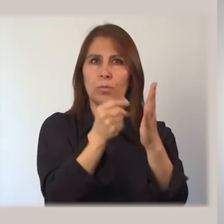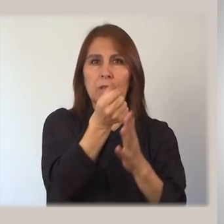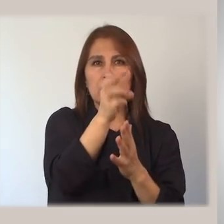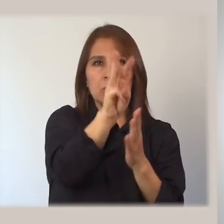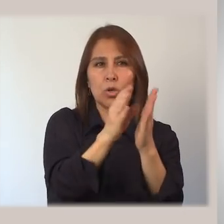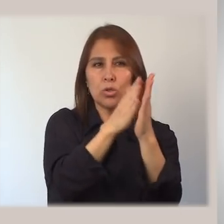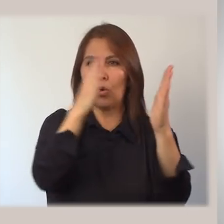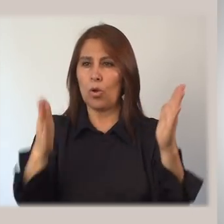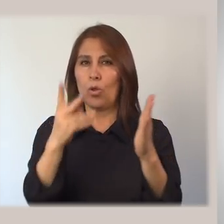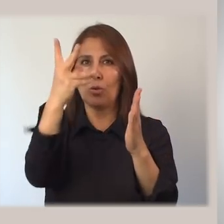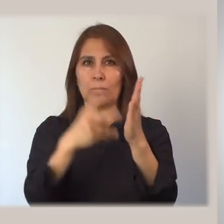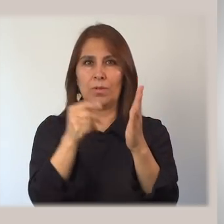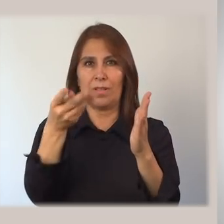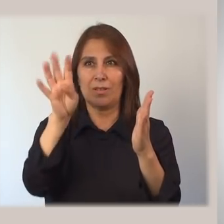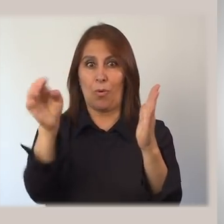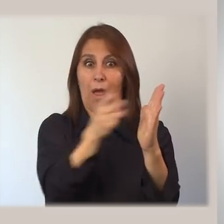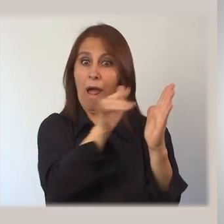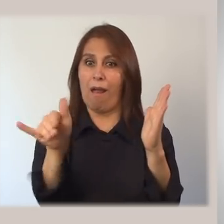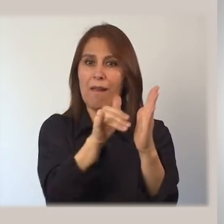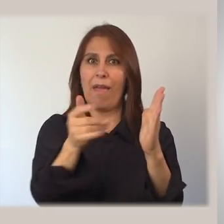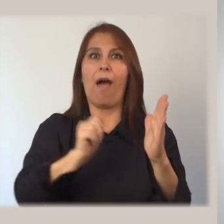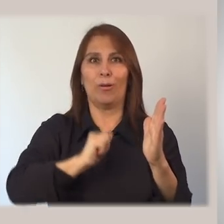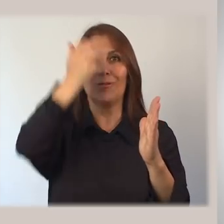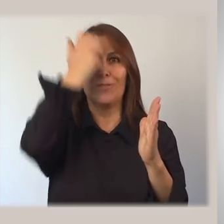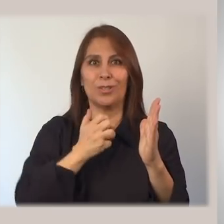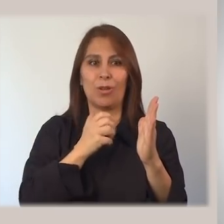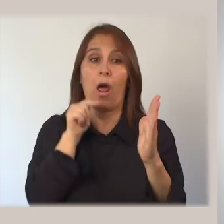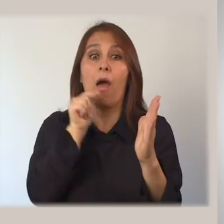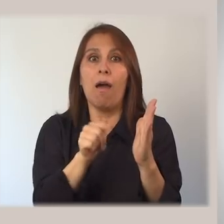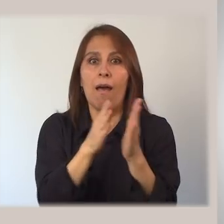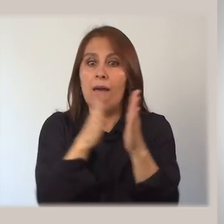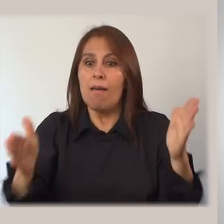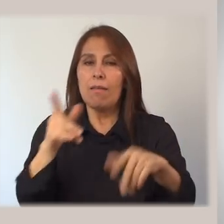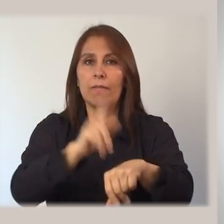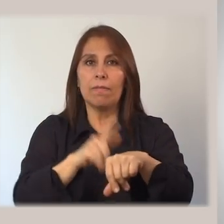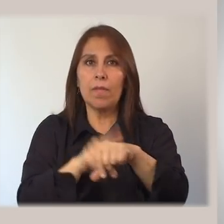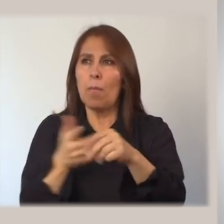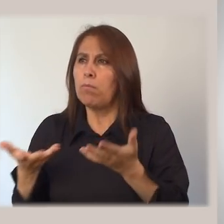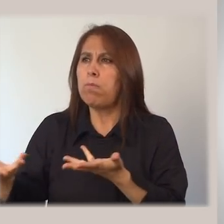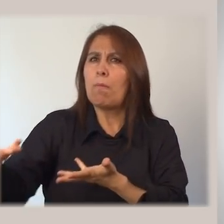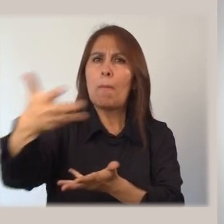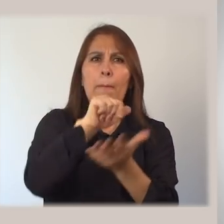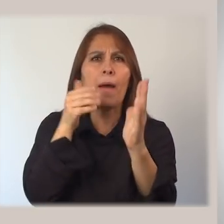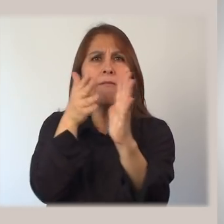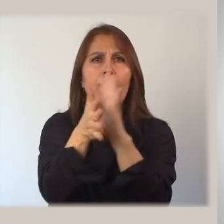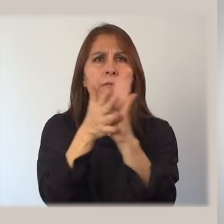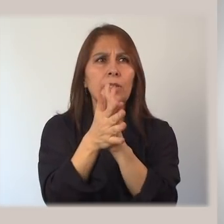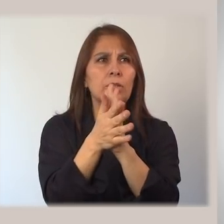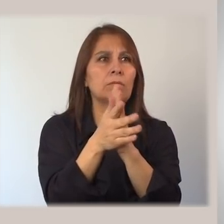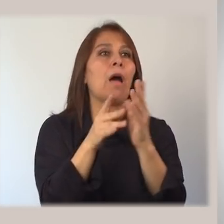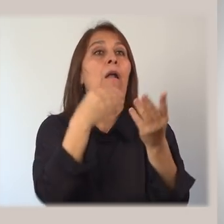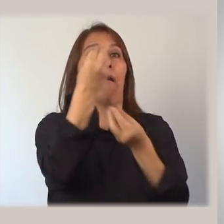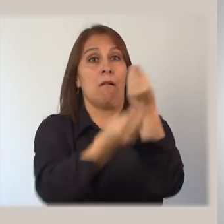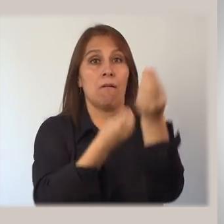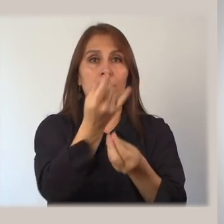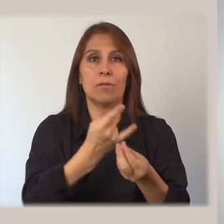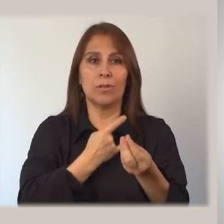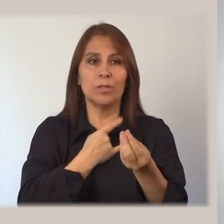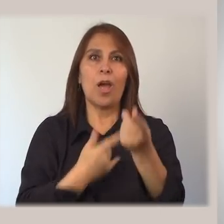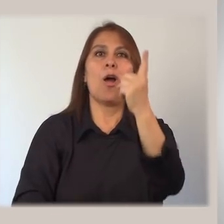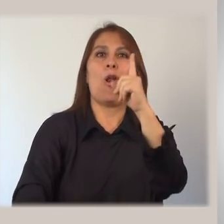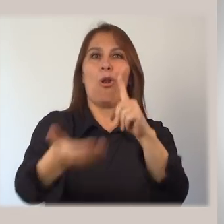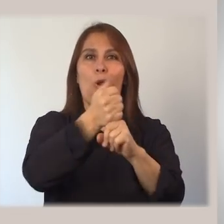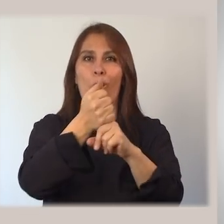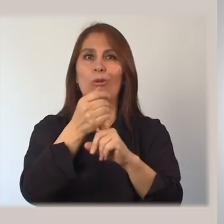entre los años 2018 y 2019. En este periodo se logró documentar las realizaciones y logros